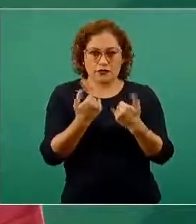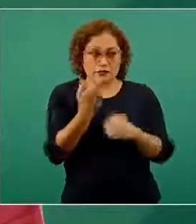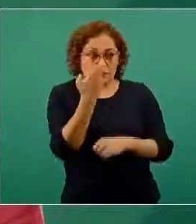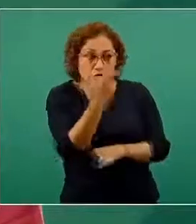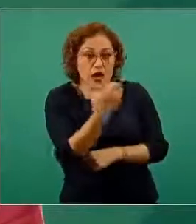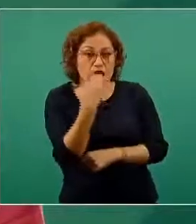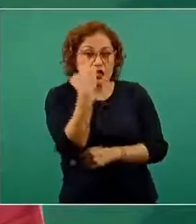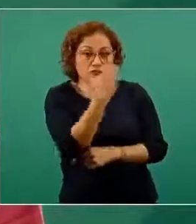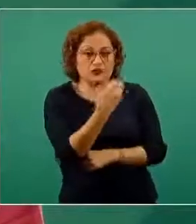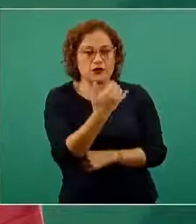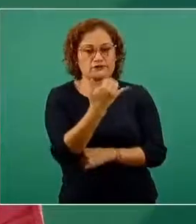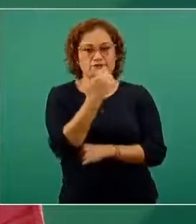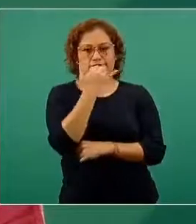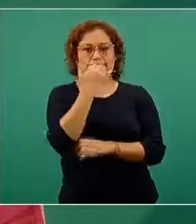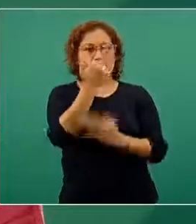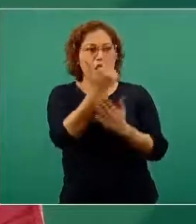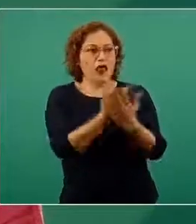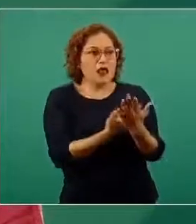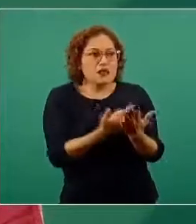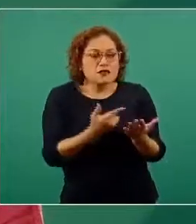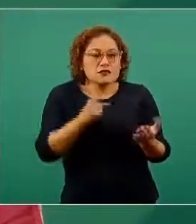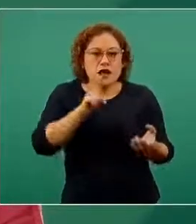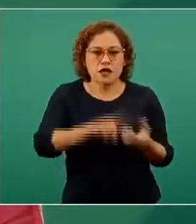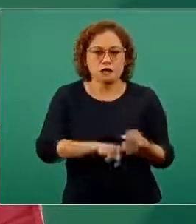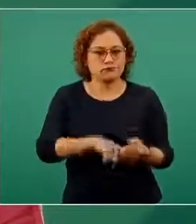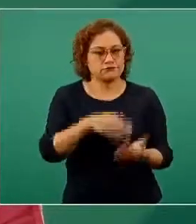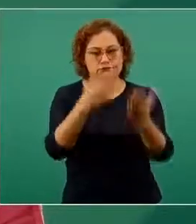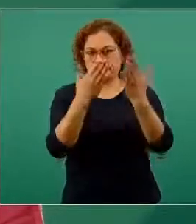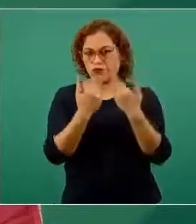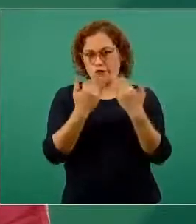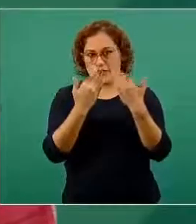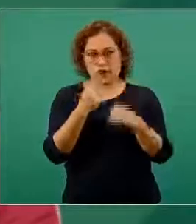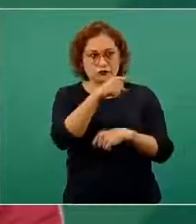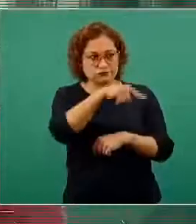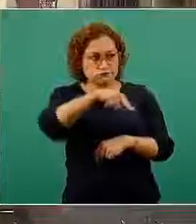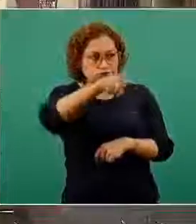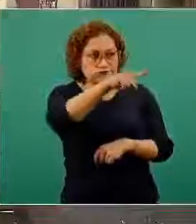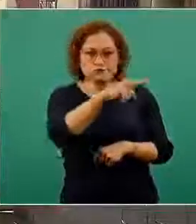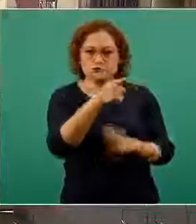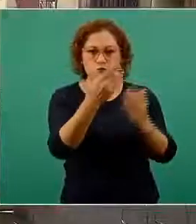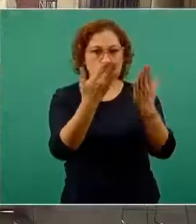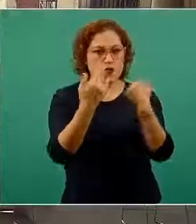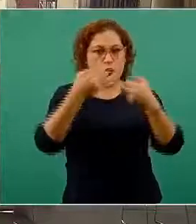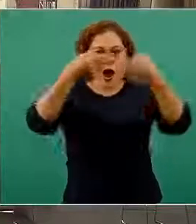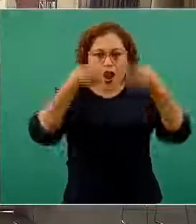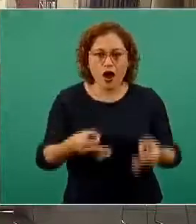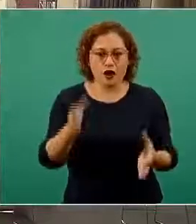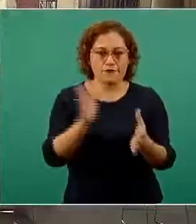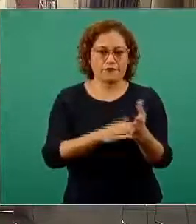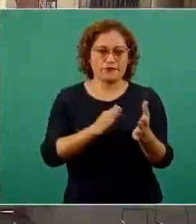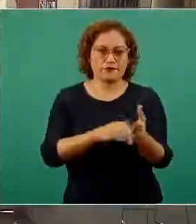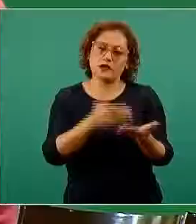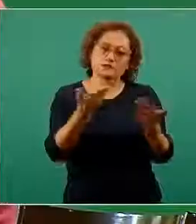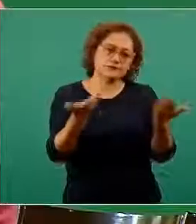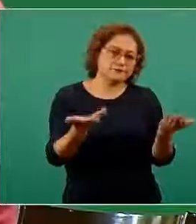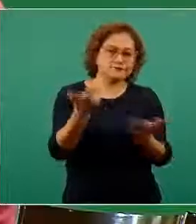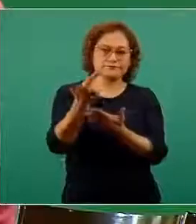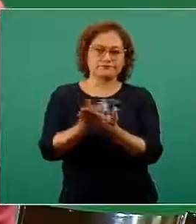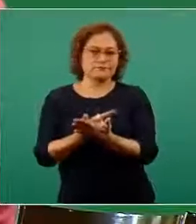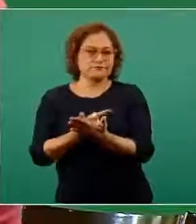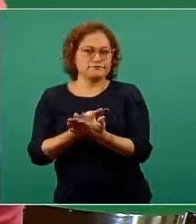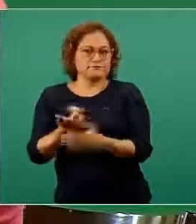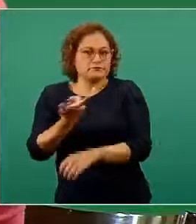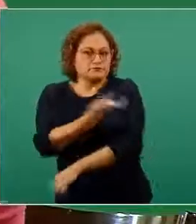escuelas no van a ser consideradas para la vacunación. Esto es importante. Pero no quiere decir que las personas que trabajan